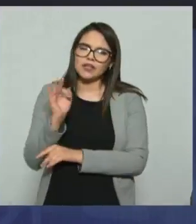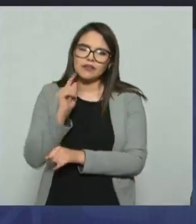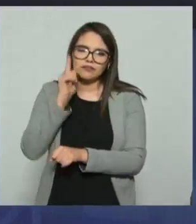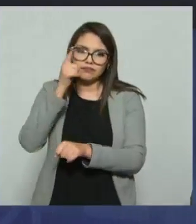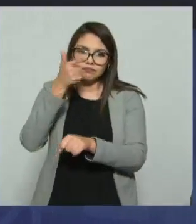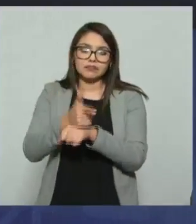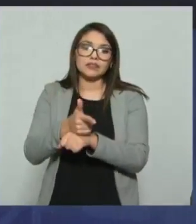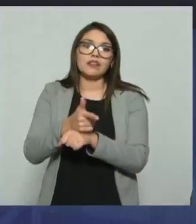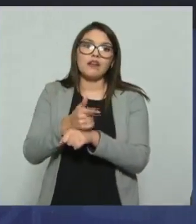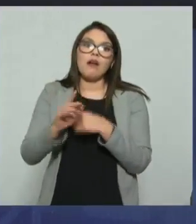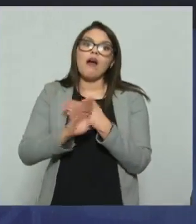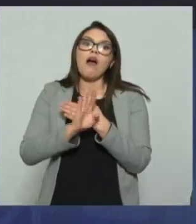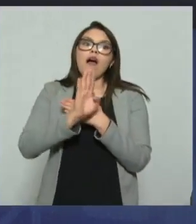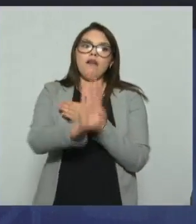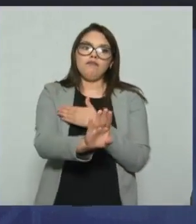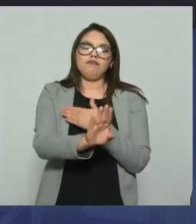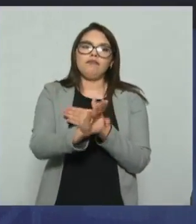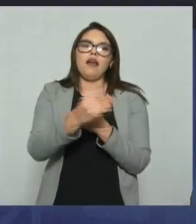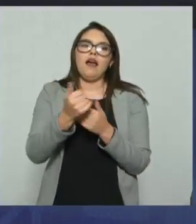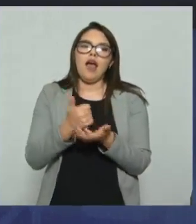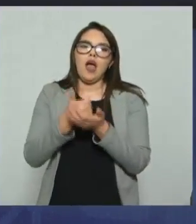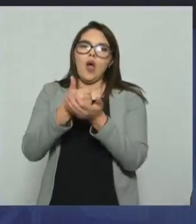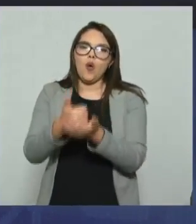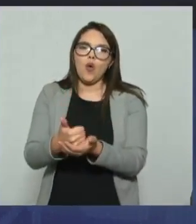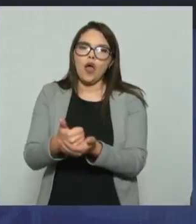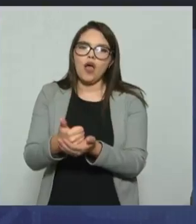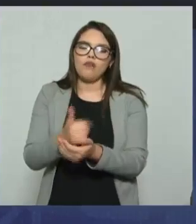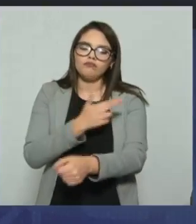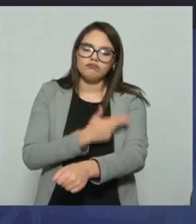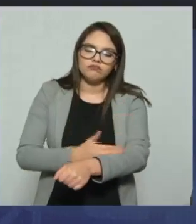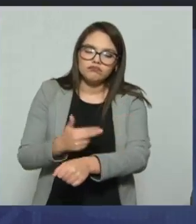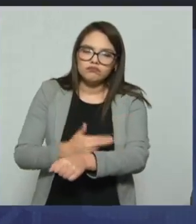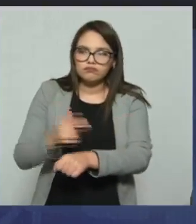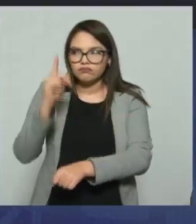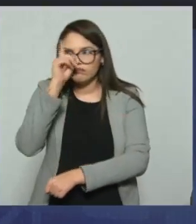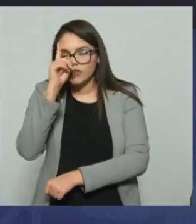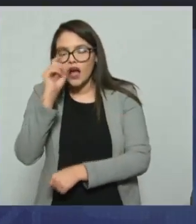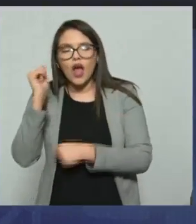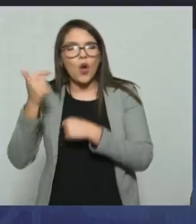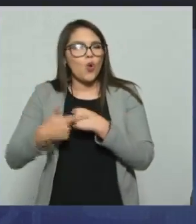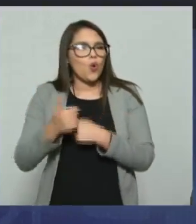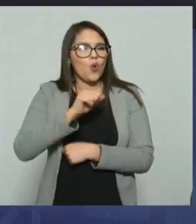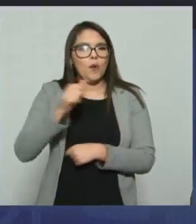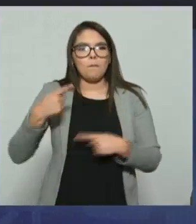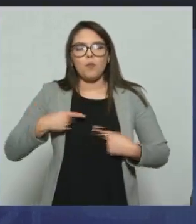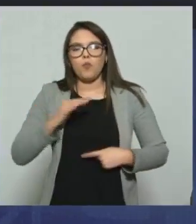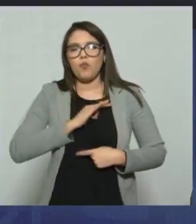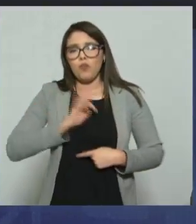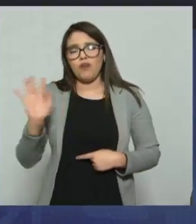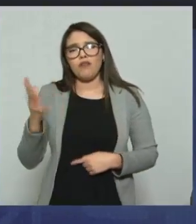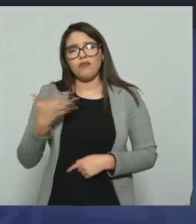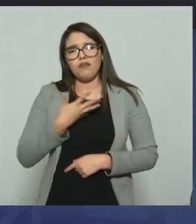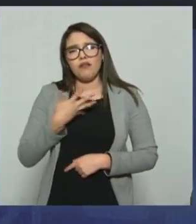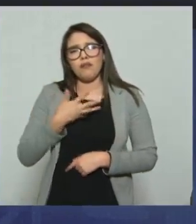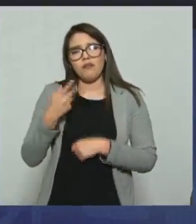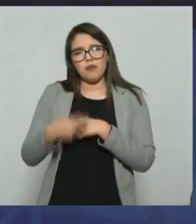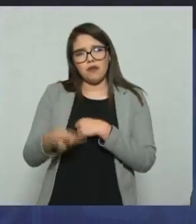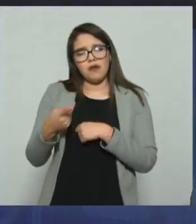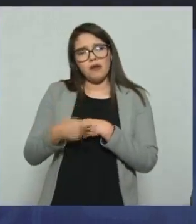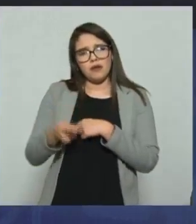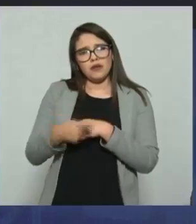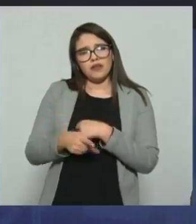prevenir, ayudar, asesorar a cualquier persona que pueda estar en una situación de